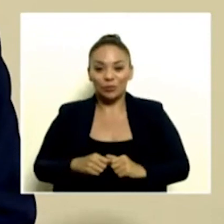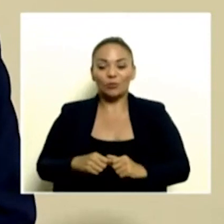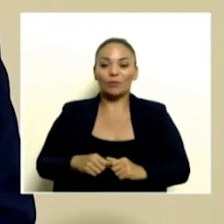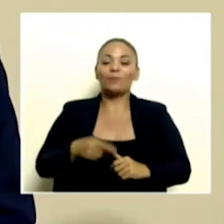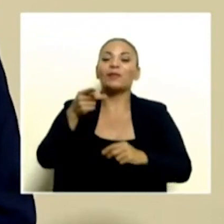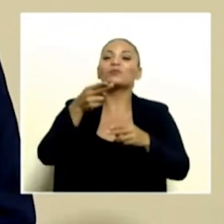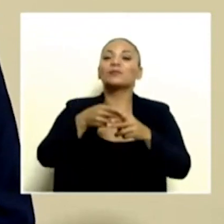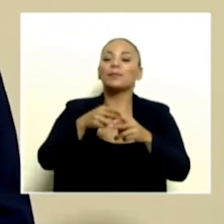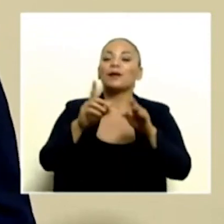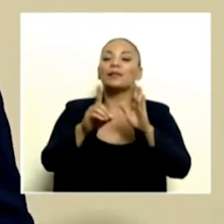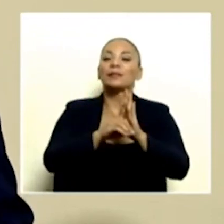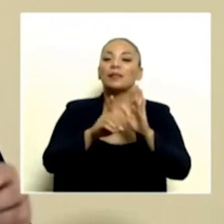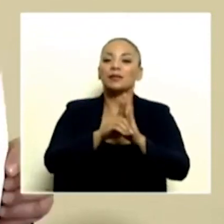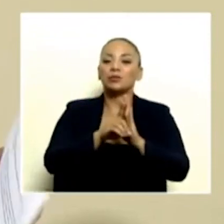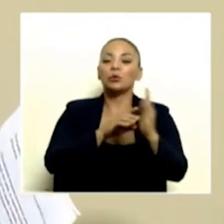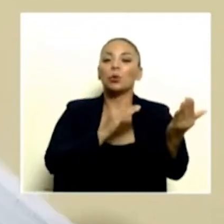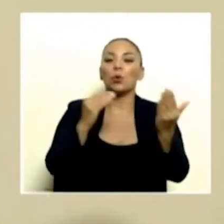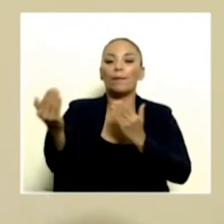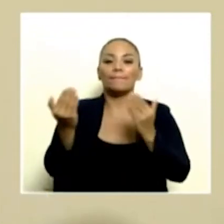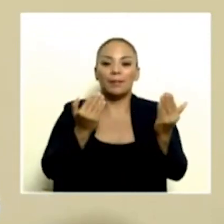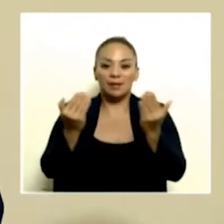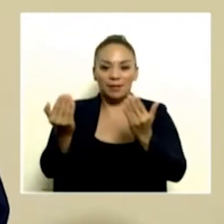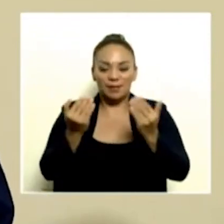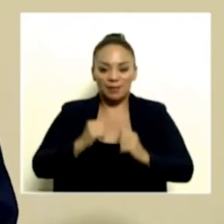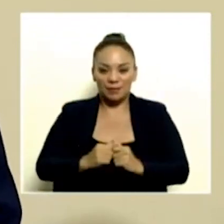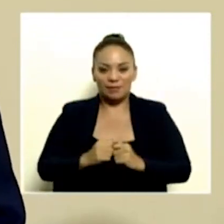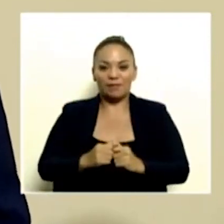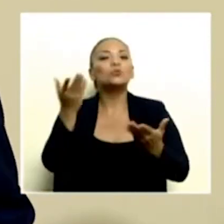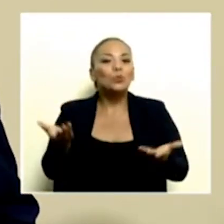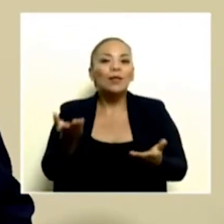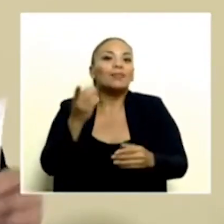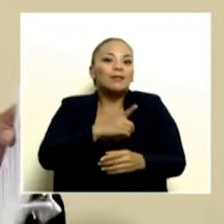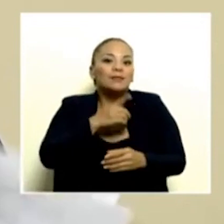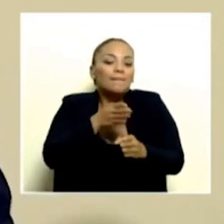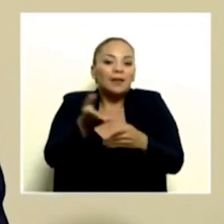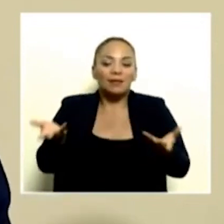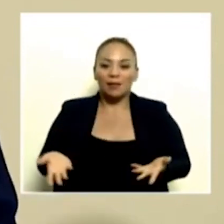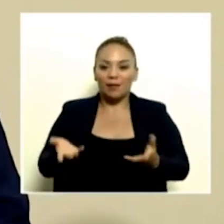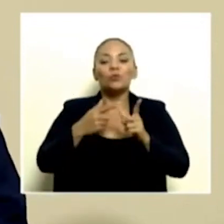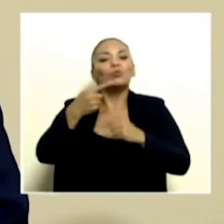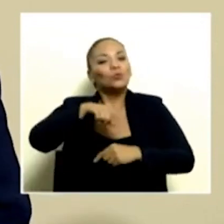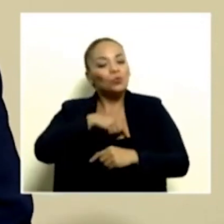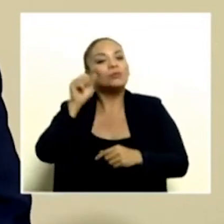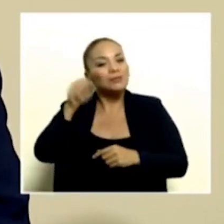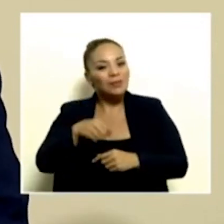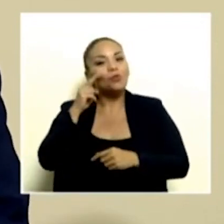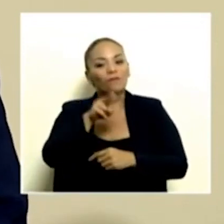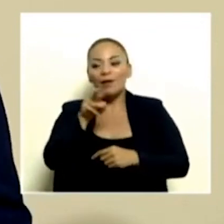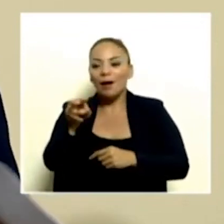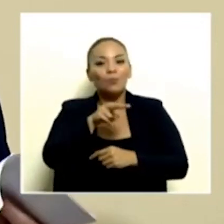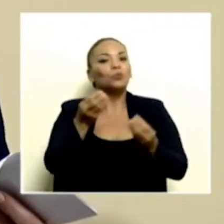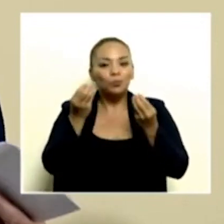se llama derecho comparativo Es toda una disciplina entonces sí nos fijamos muchísimo